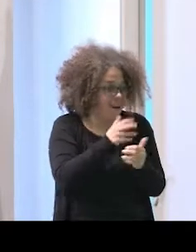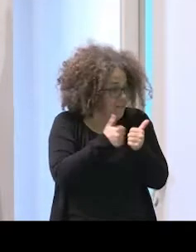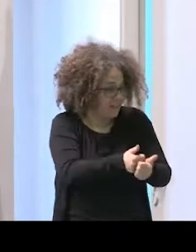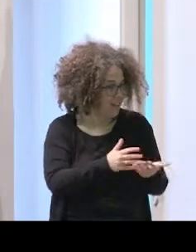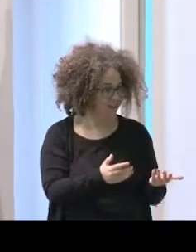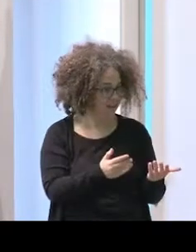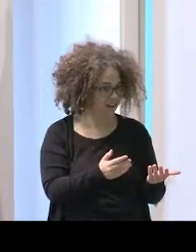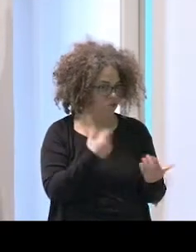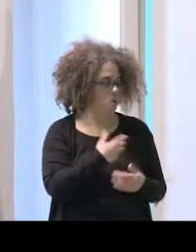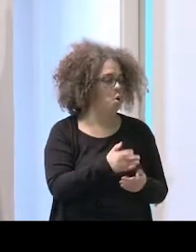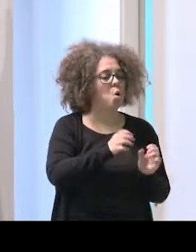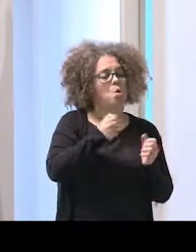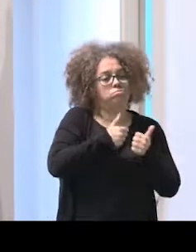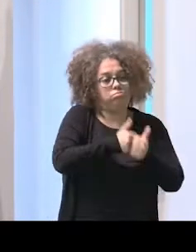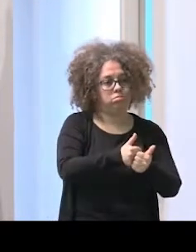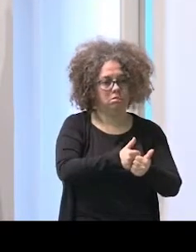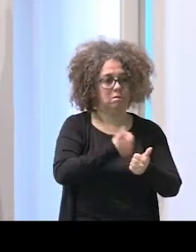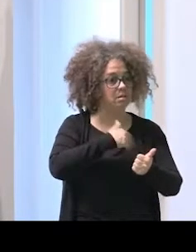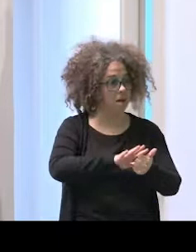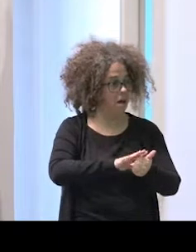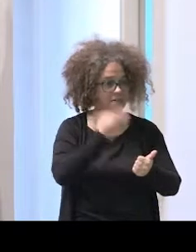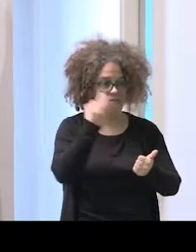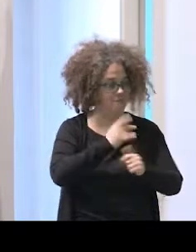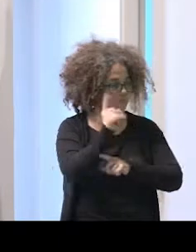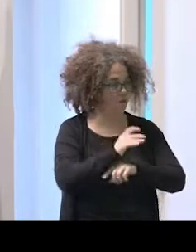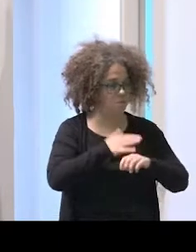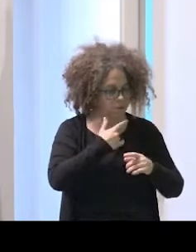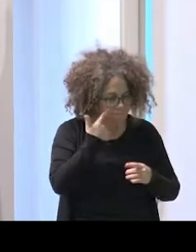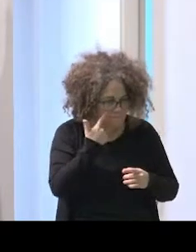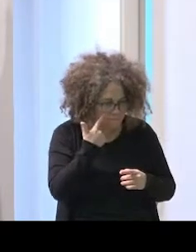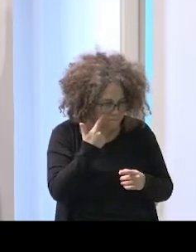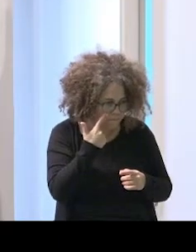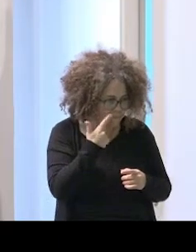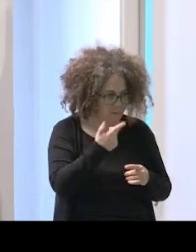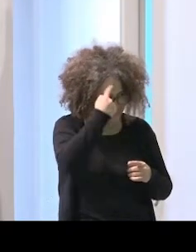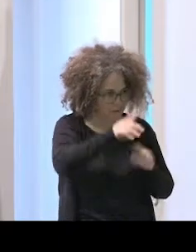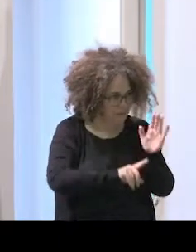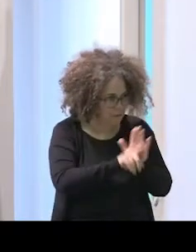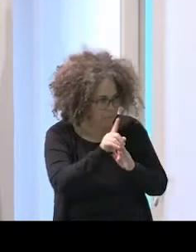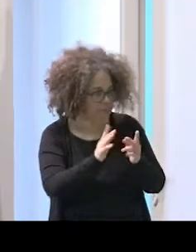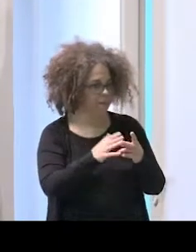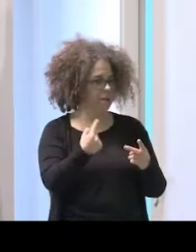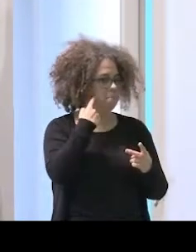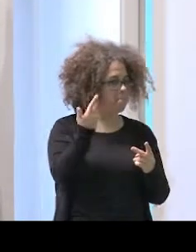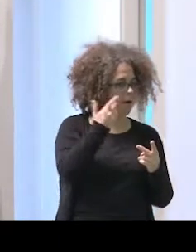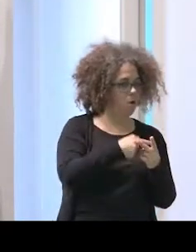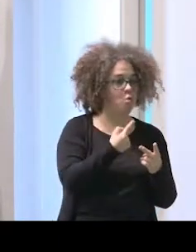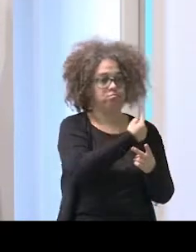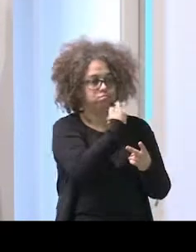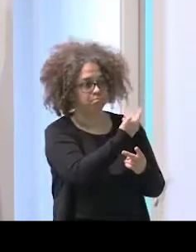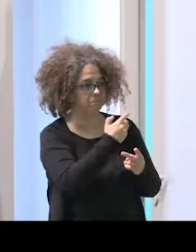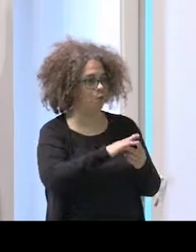te lo vas a dejar, vas a estar encima de él, porque sabes que puede ser retrasada, pues sabes que puede ser progresiva, sabes que puede ser unilateral. Entonces vas a utilizar